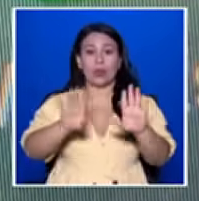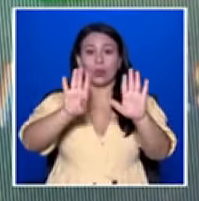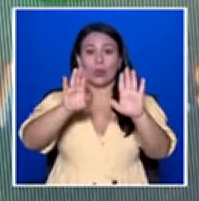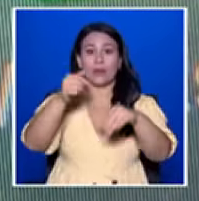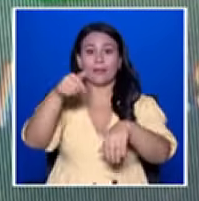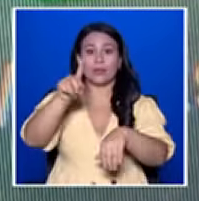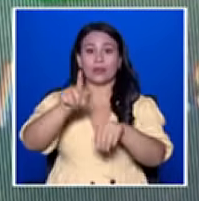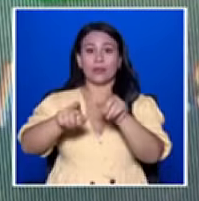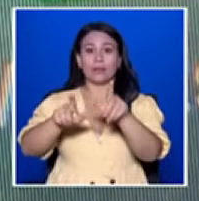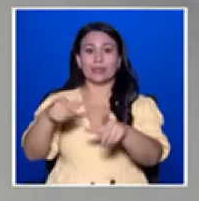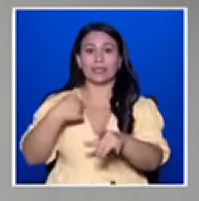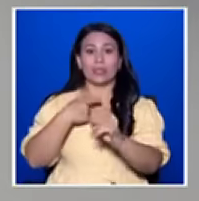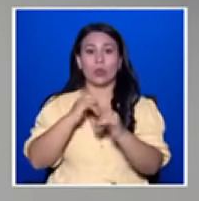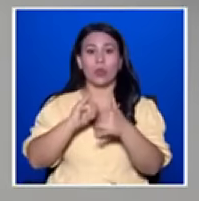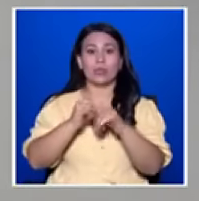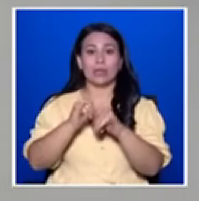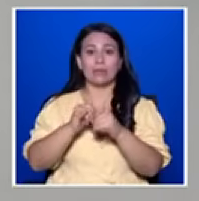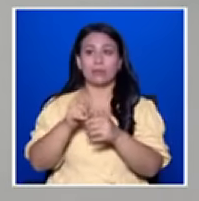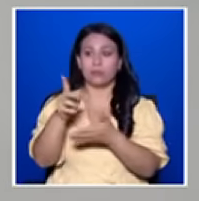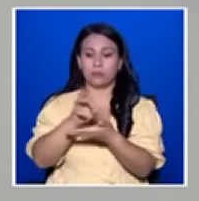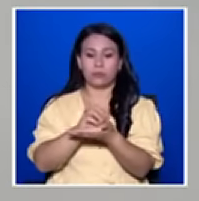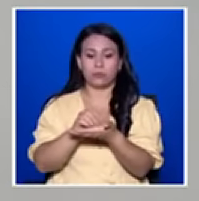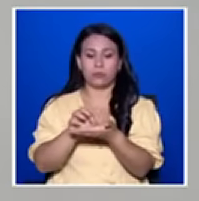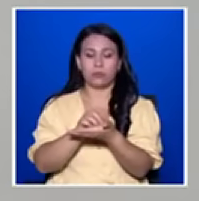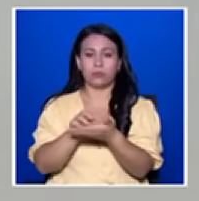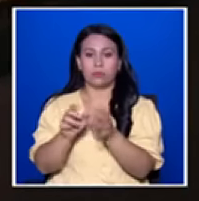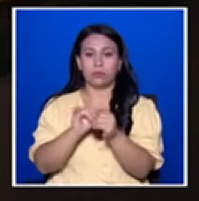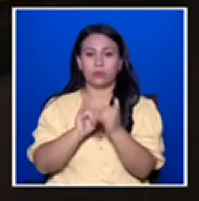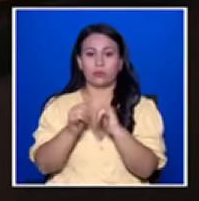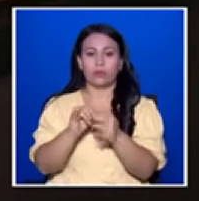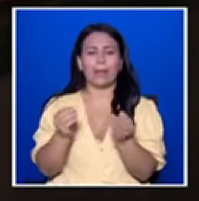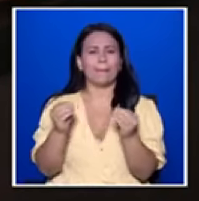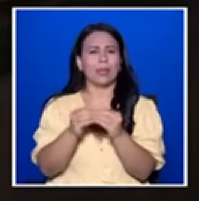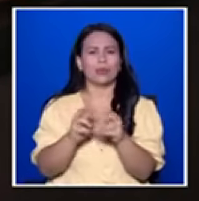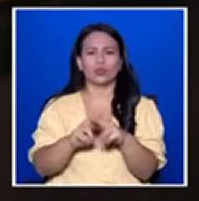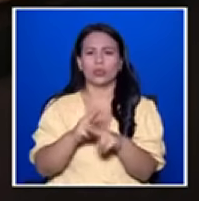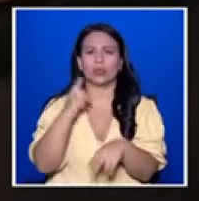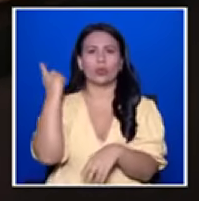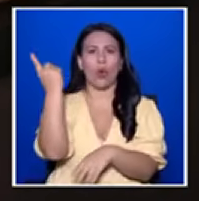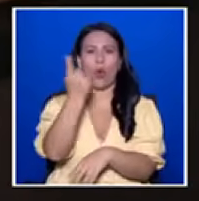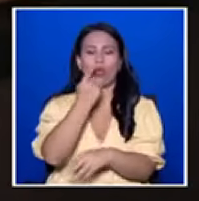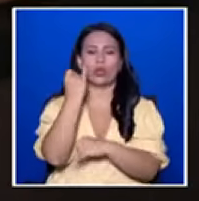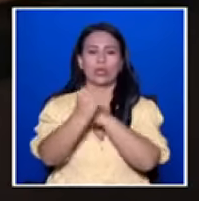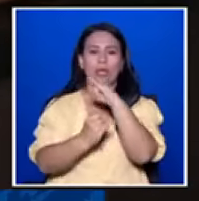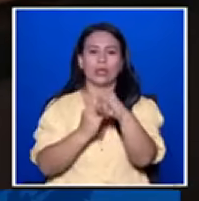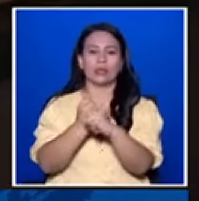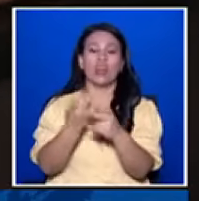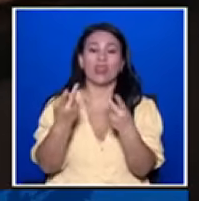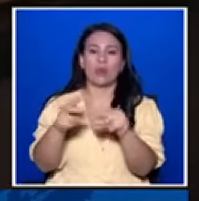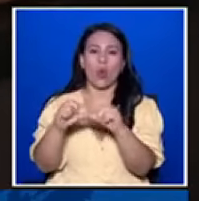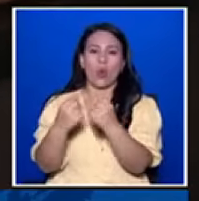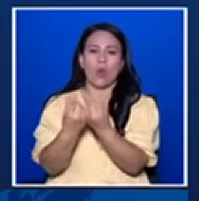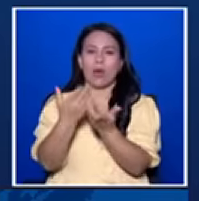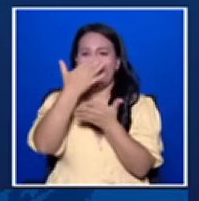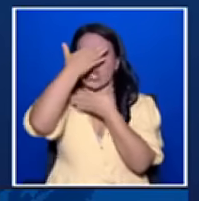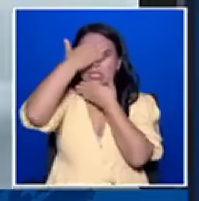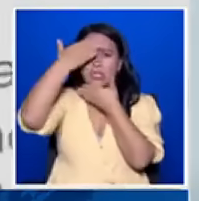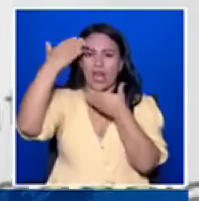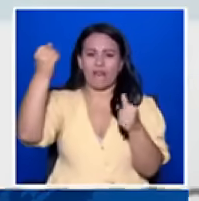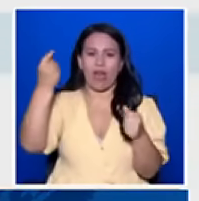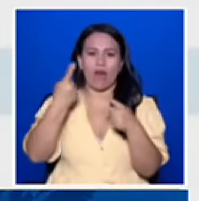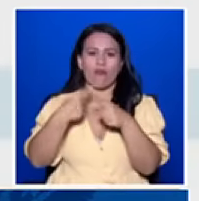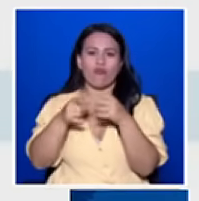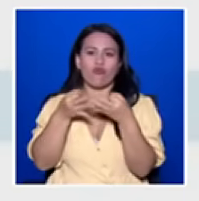de personas tienen WhatsApp, y esta red social es una de las más usadas por el crimen organizado para realizar estafas. Hay